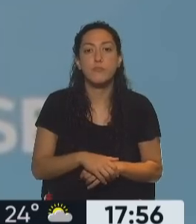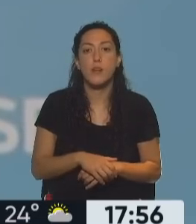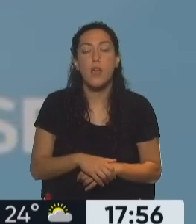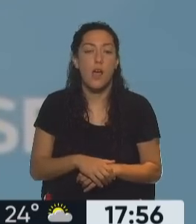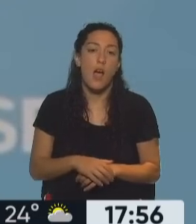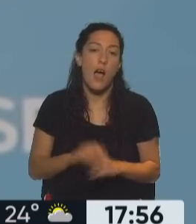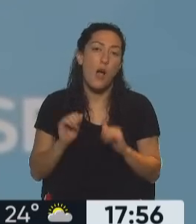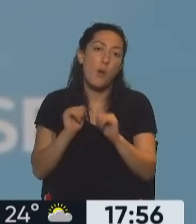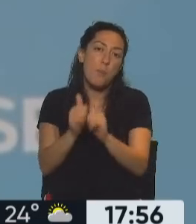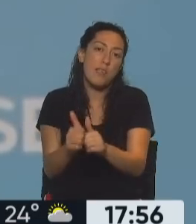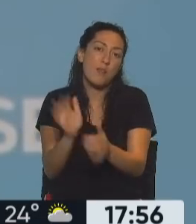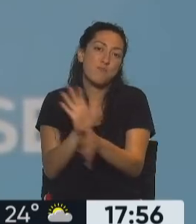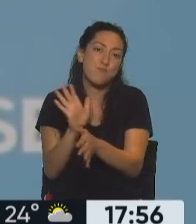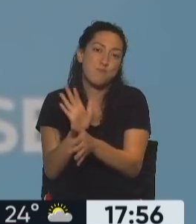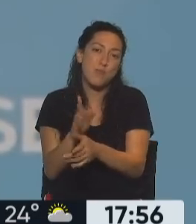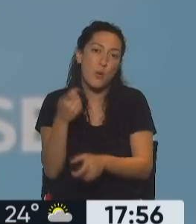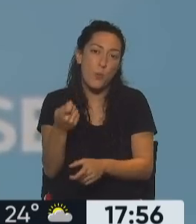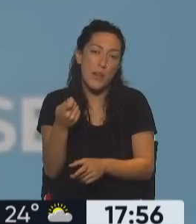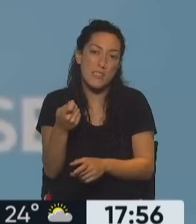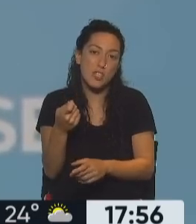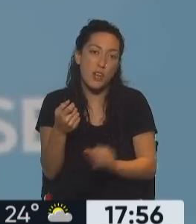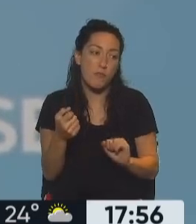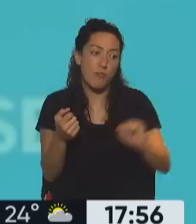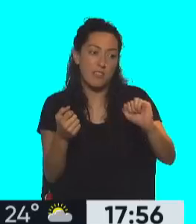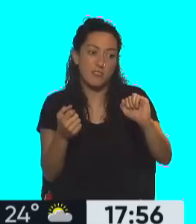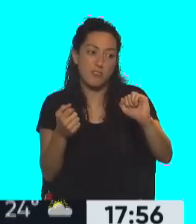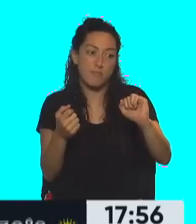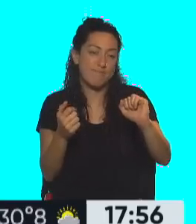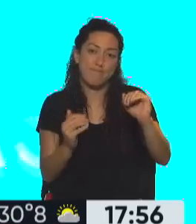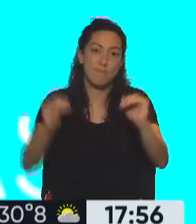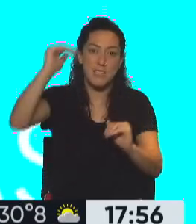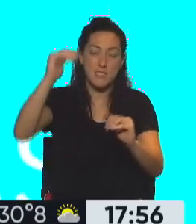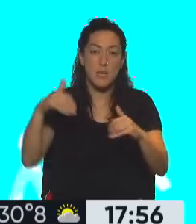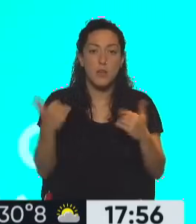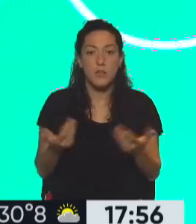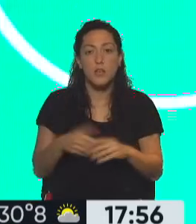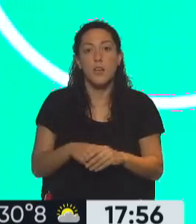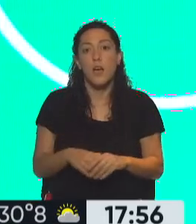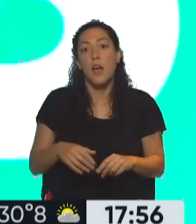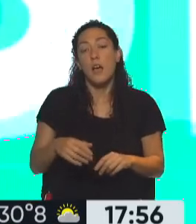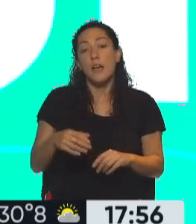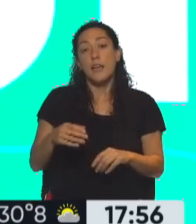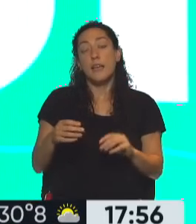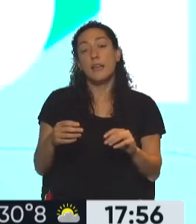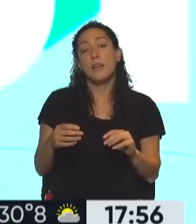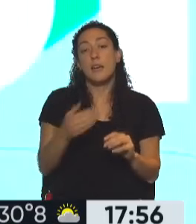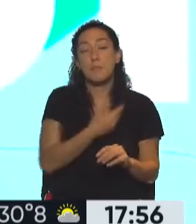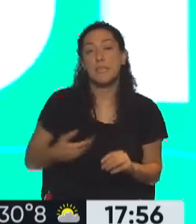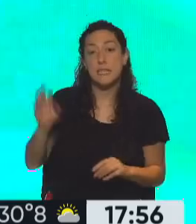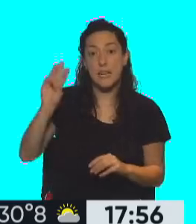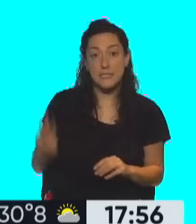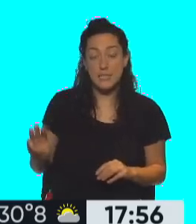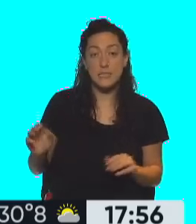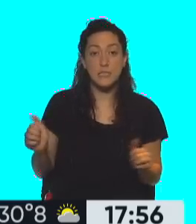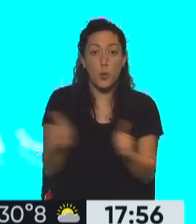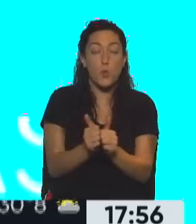tal manera que su jubilaciones le ganen a la inflación ustedes tienen que saber que con esto viene el anuncio de la titular del anses junto al ministro